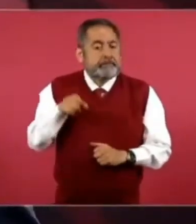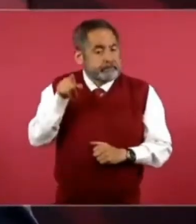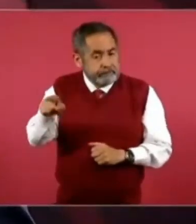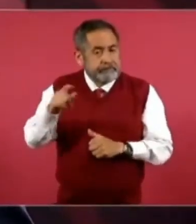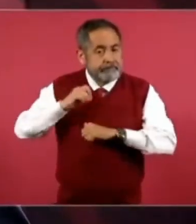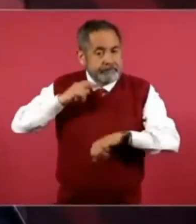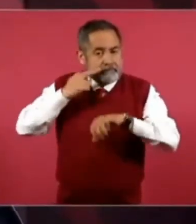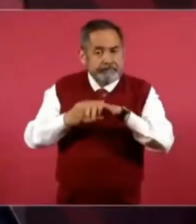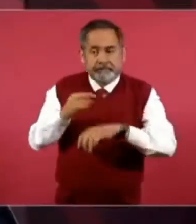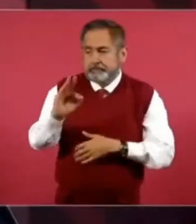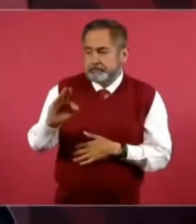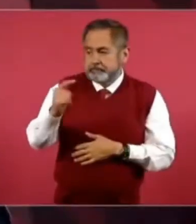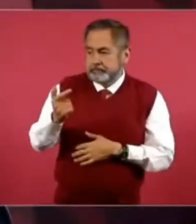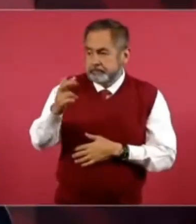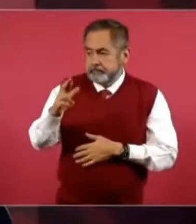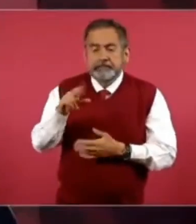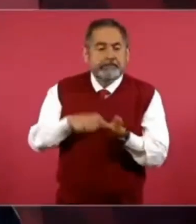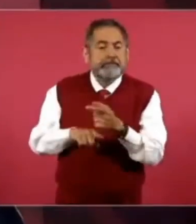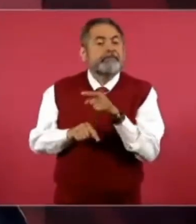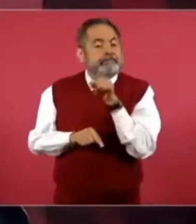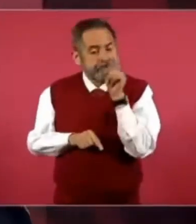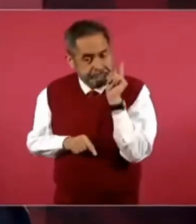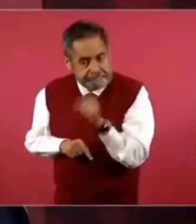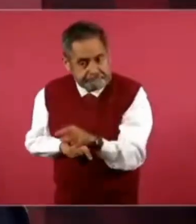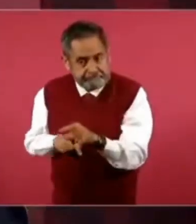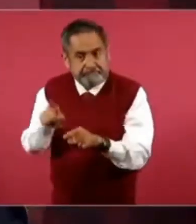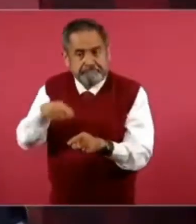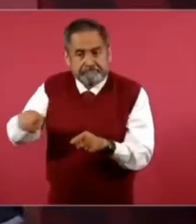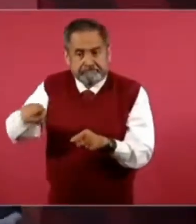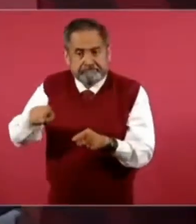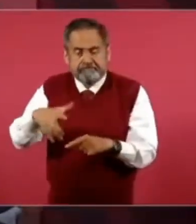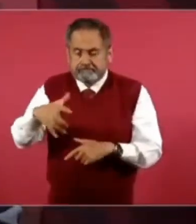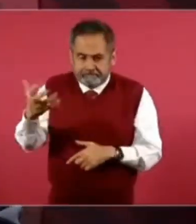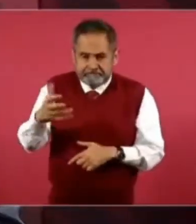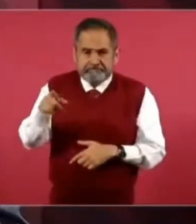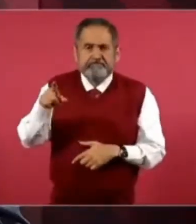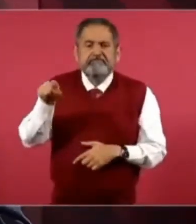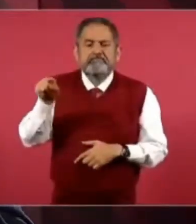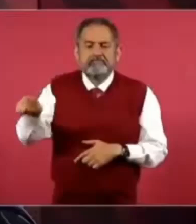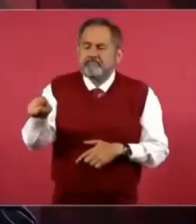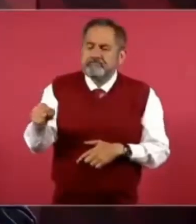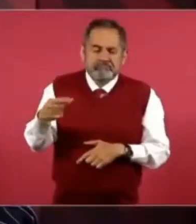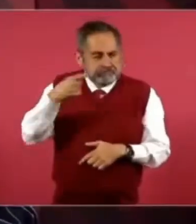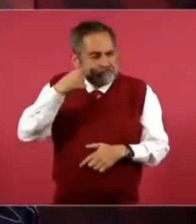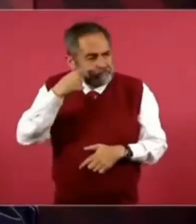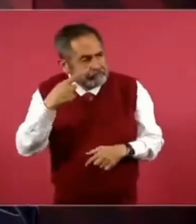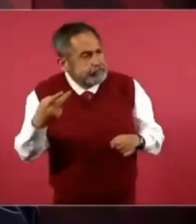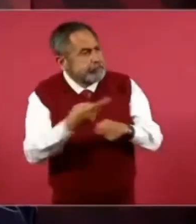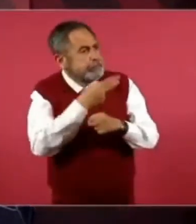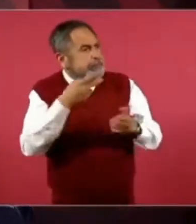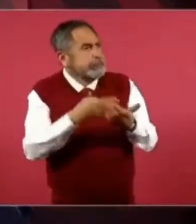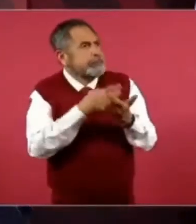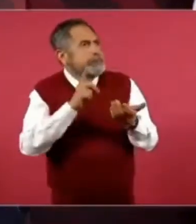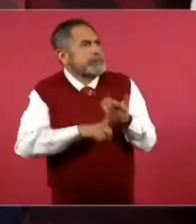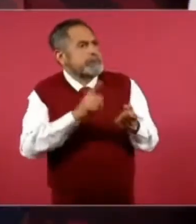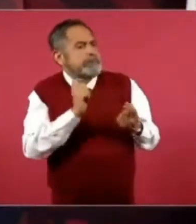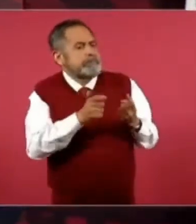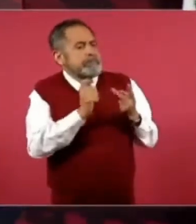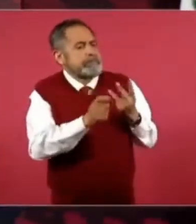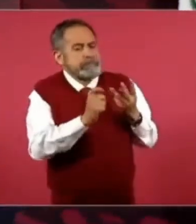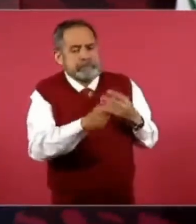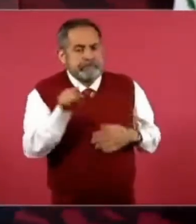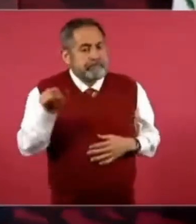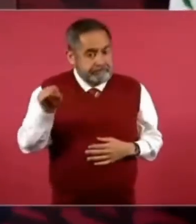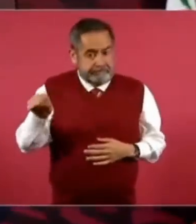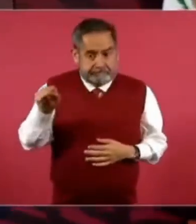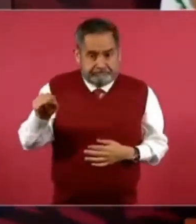Fiscalía la que va a darle seguimiento a este asunto.